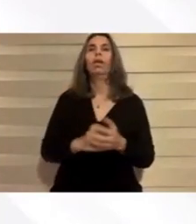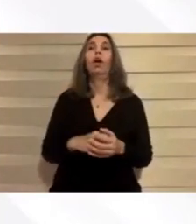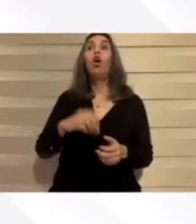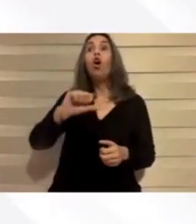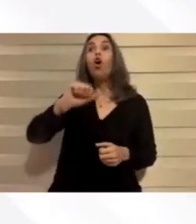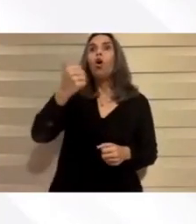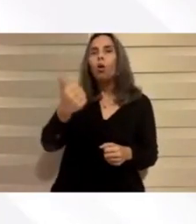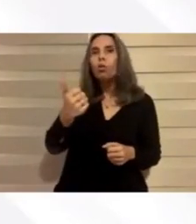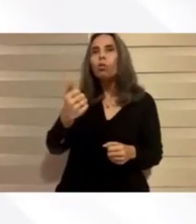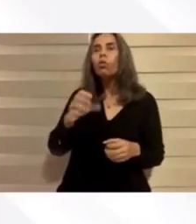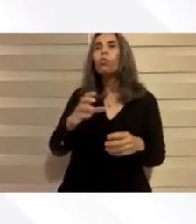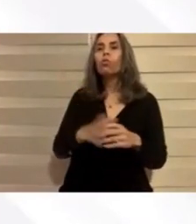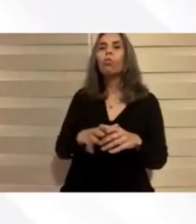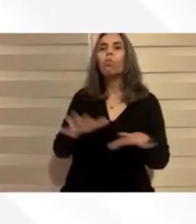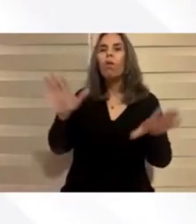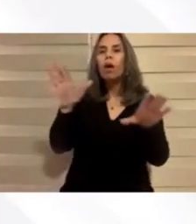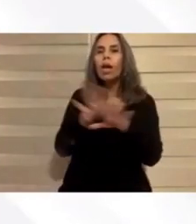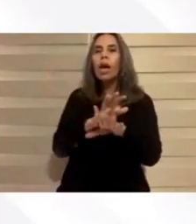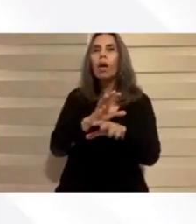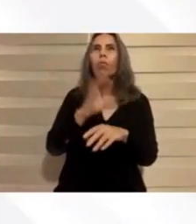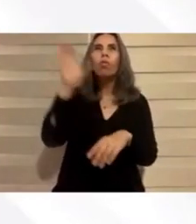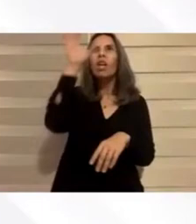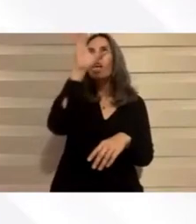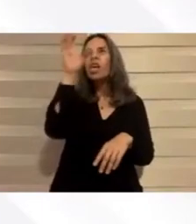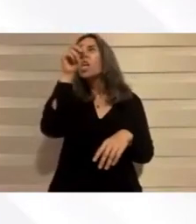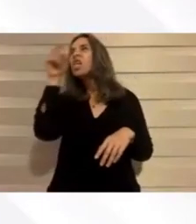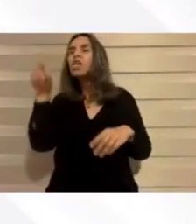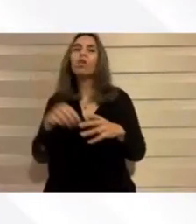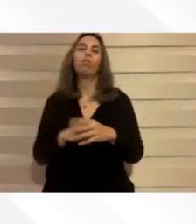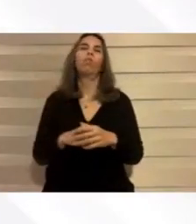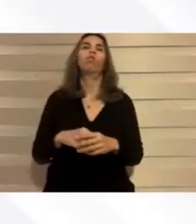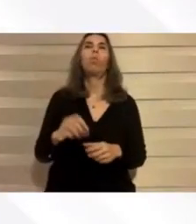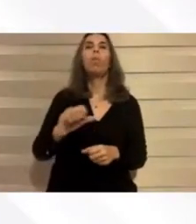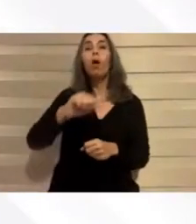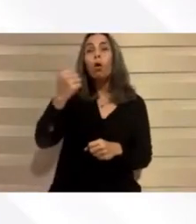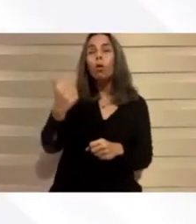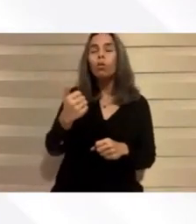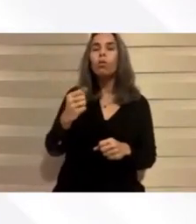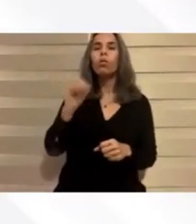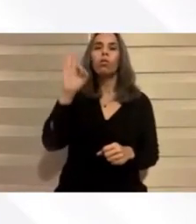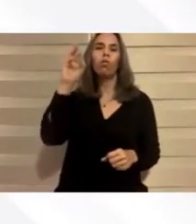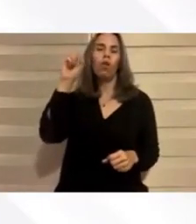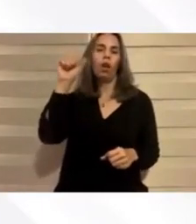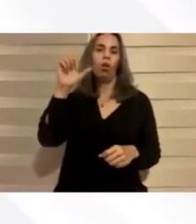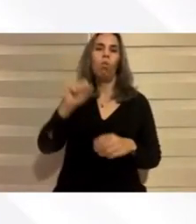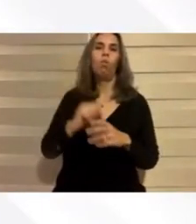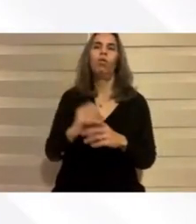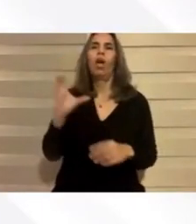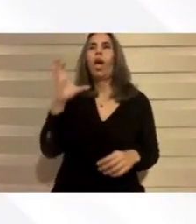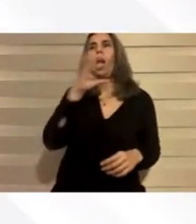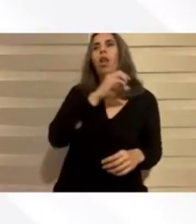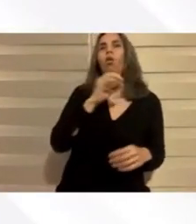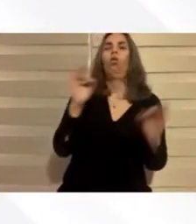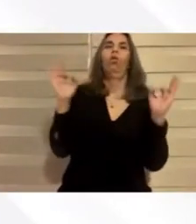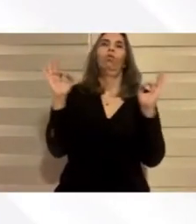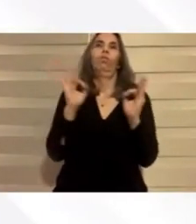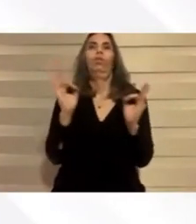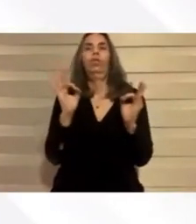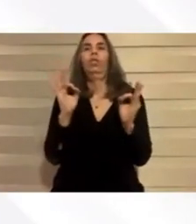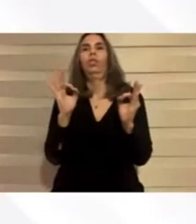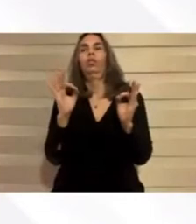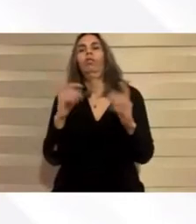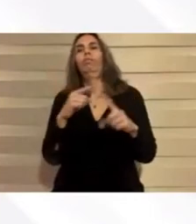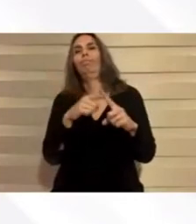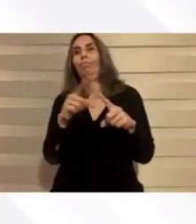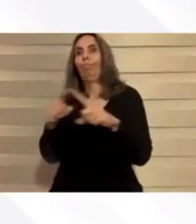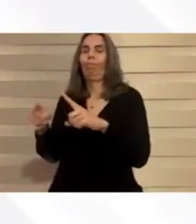climático, como son, por supuesto, los fenómenos de clima extremo que están derivados del cambio